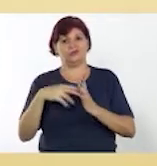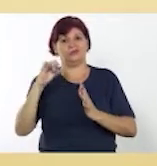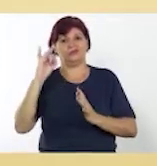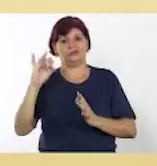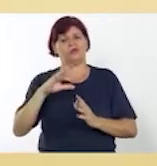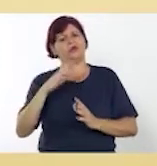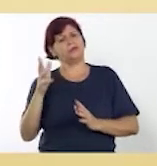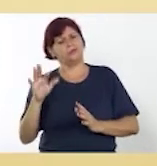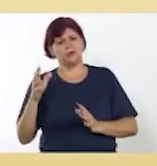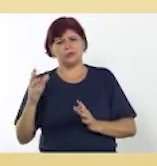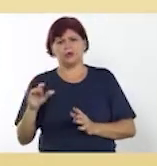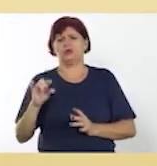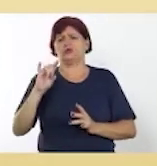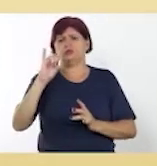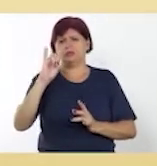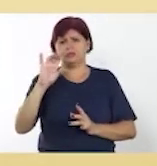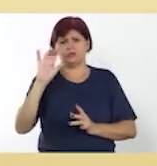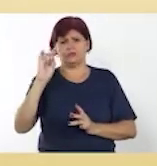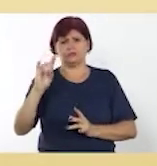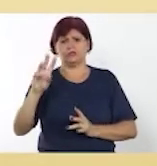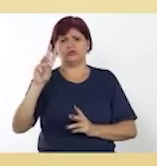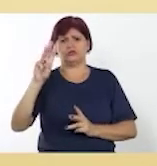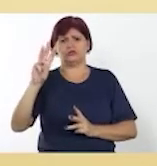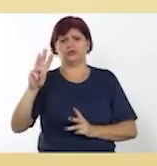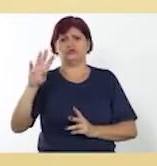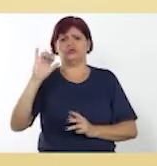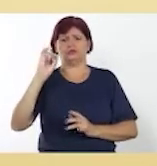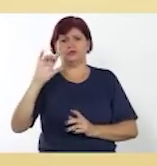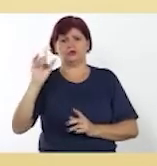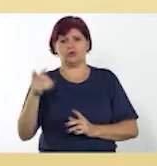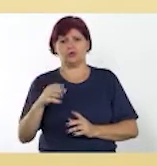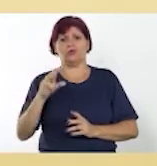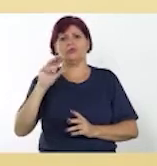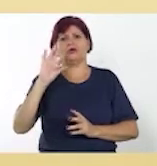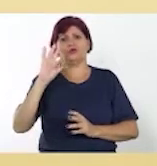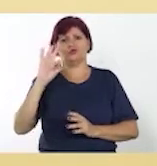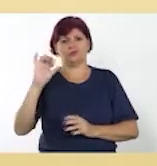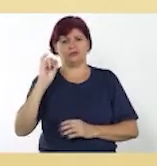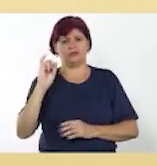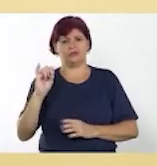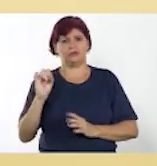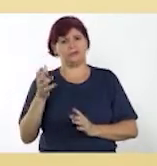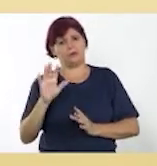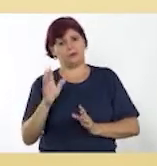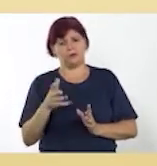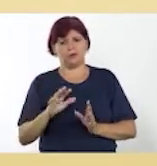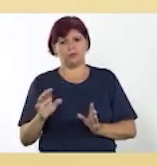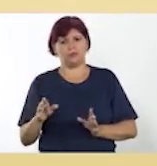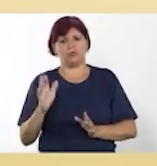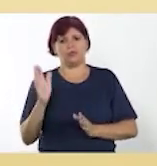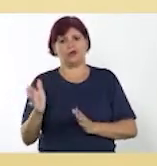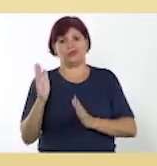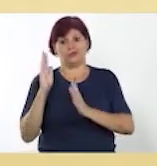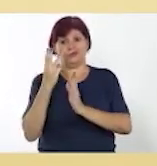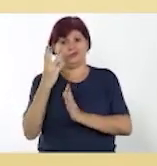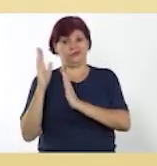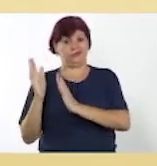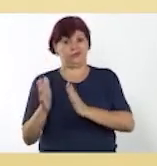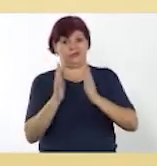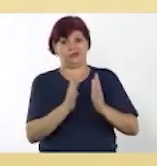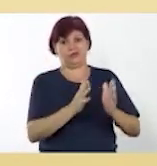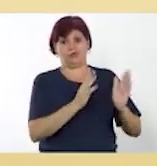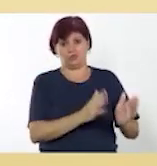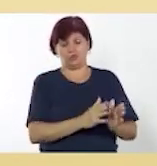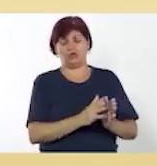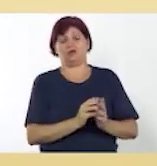es aproximadamente a 936,86. y ya aproximándolo a 3 lugares,